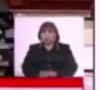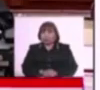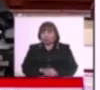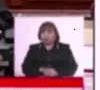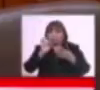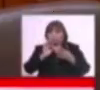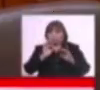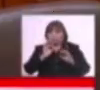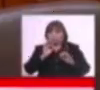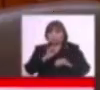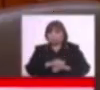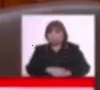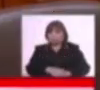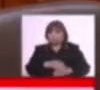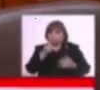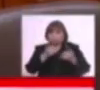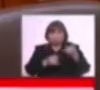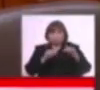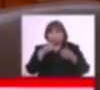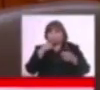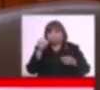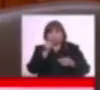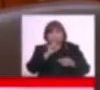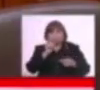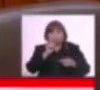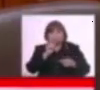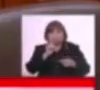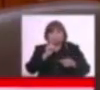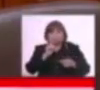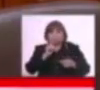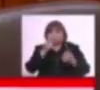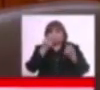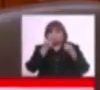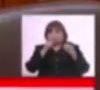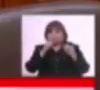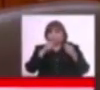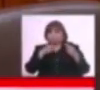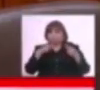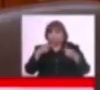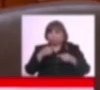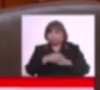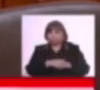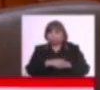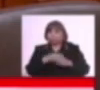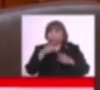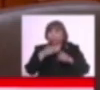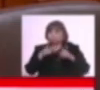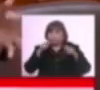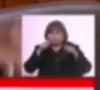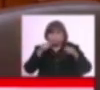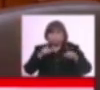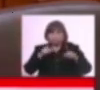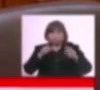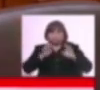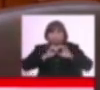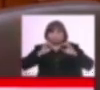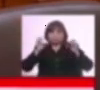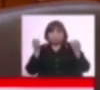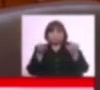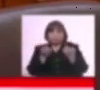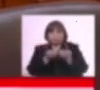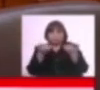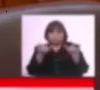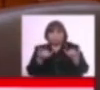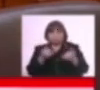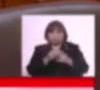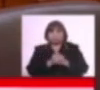de la región, o ser parte de la administración pública. Un violador. O sea, ¿qué les pasa